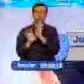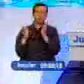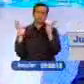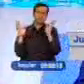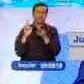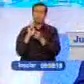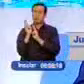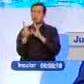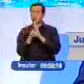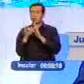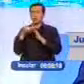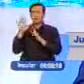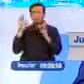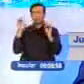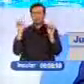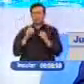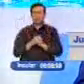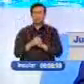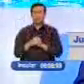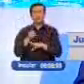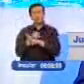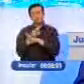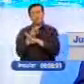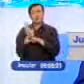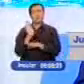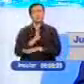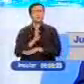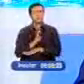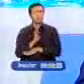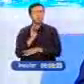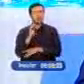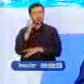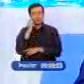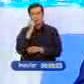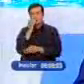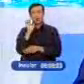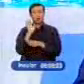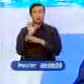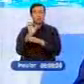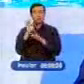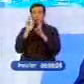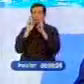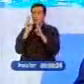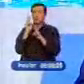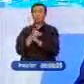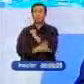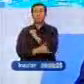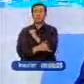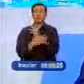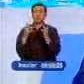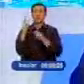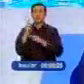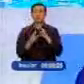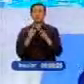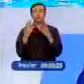tipo de reforma al Código de la Democracia, y son recomendaciones técnicas. Inclusive el Ecuador ha sido reconocido como uno de los pocos países en el mundo